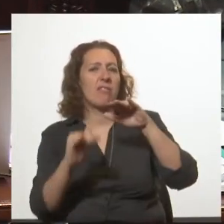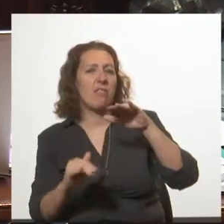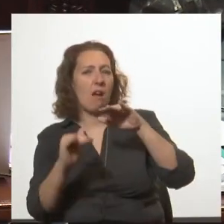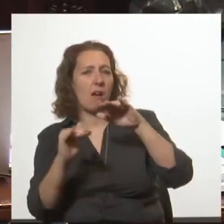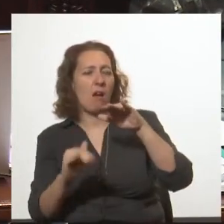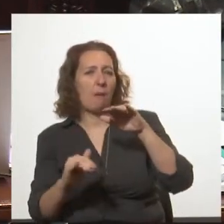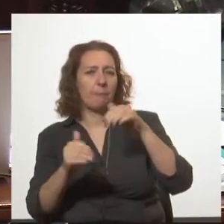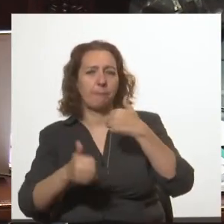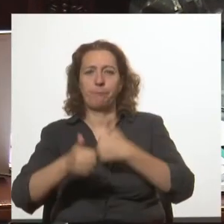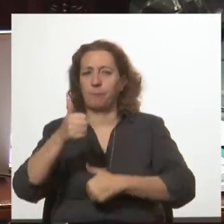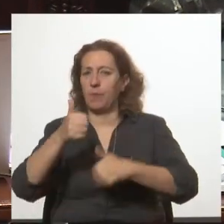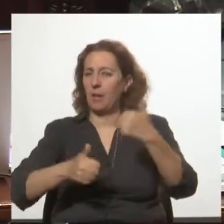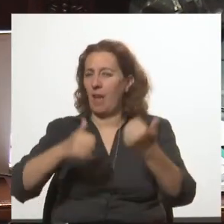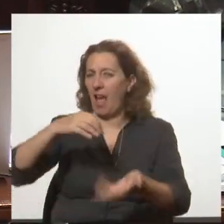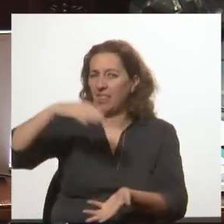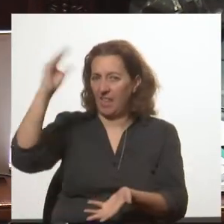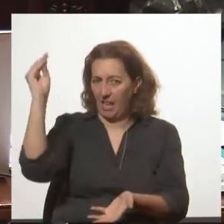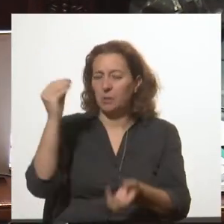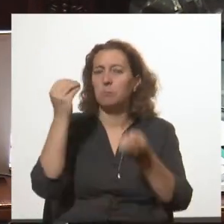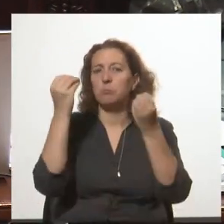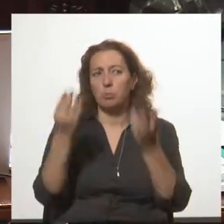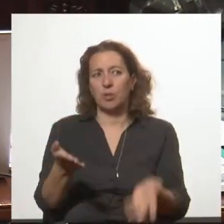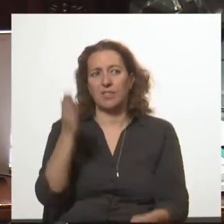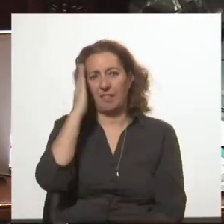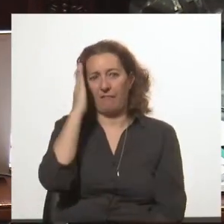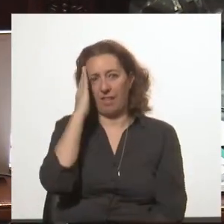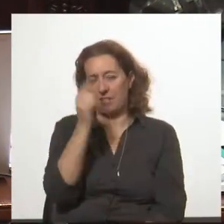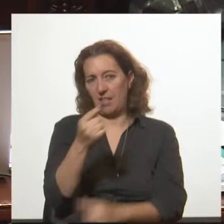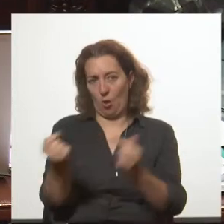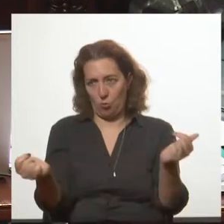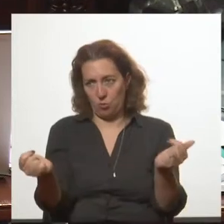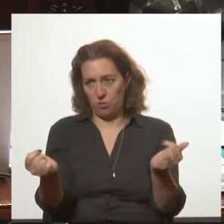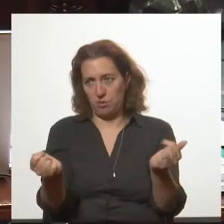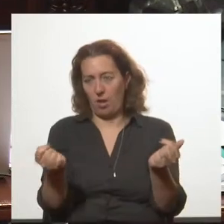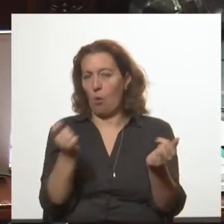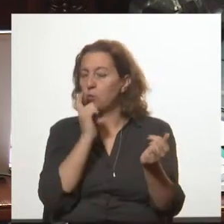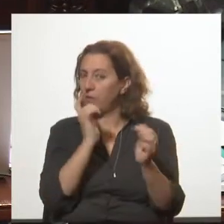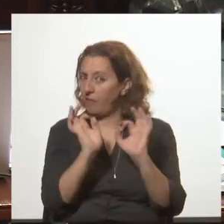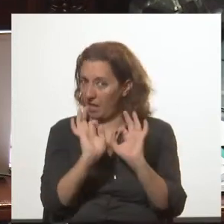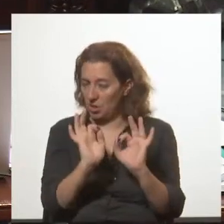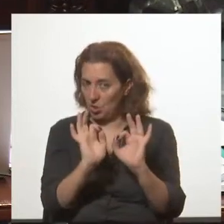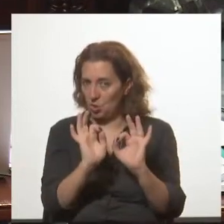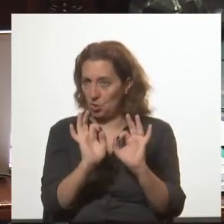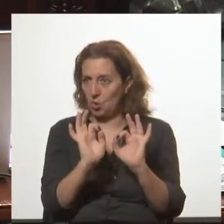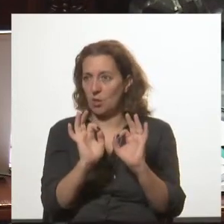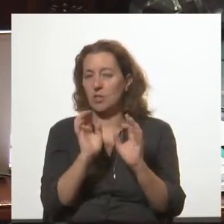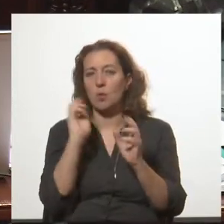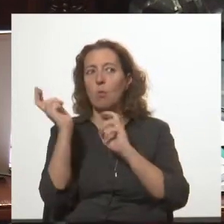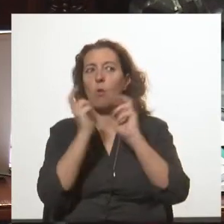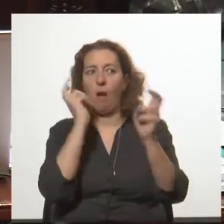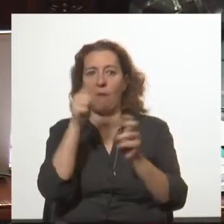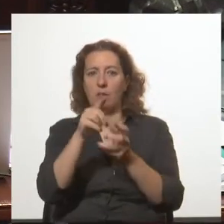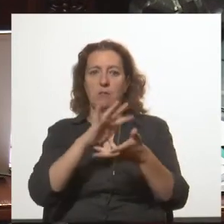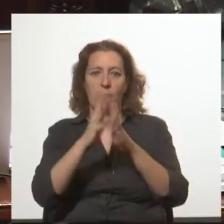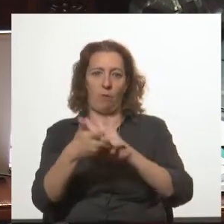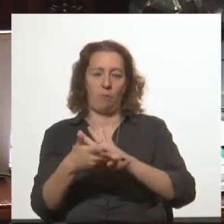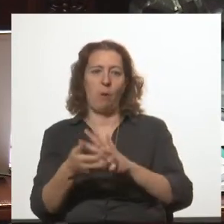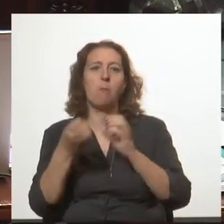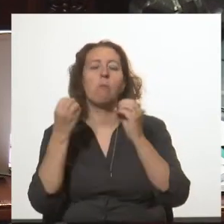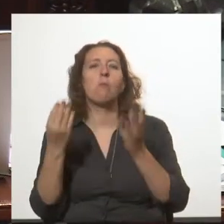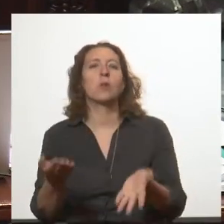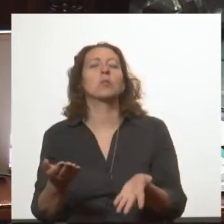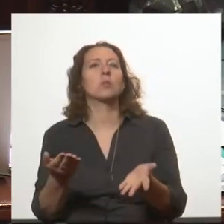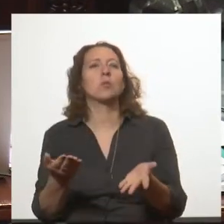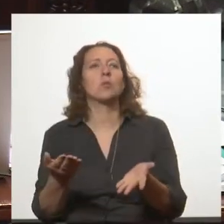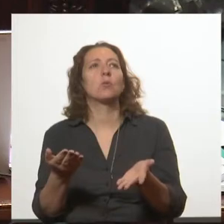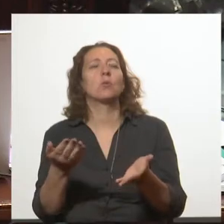ante él porque se supieran esas cosas que era la justificación en definitiva que se buscaba por ese lado por eso bajó está